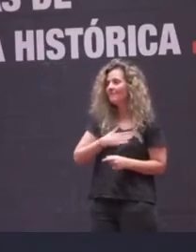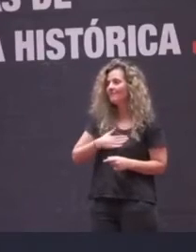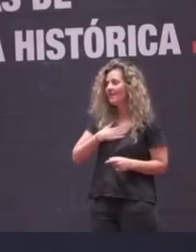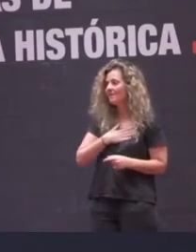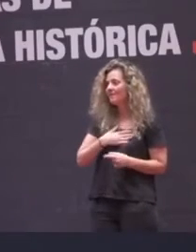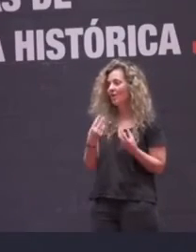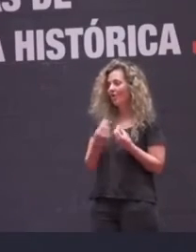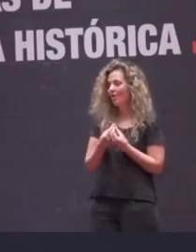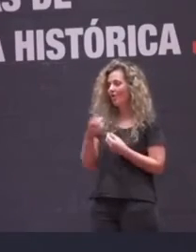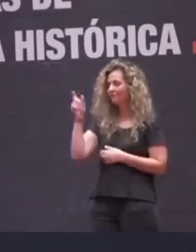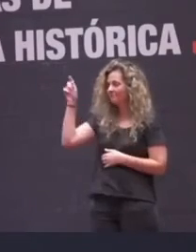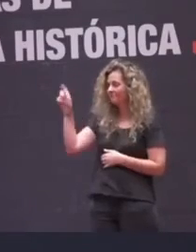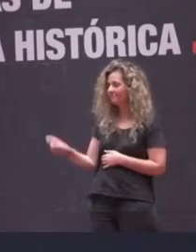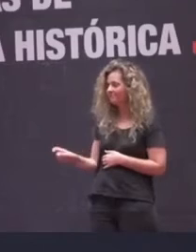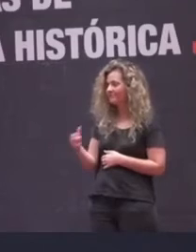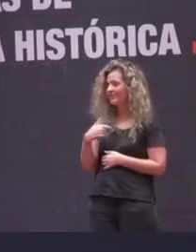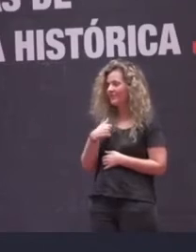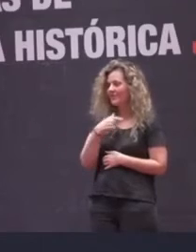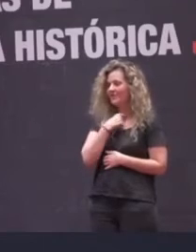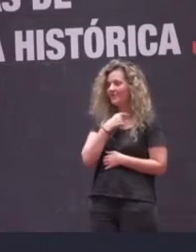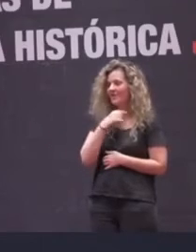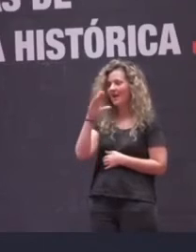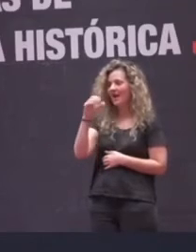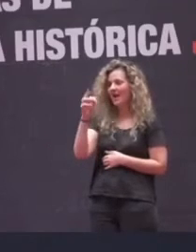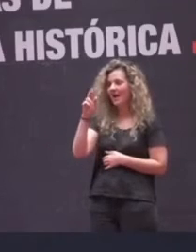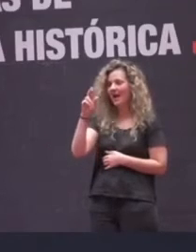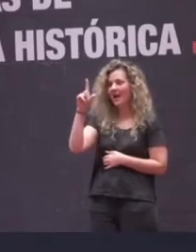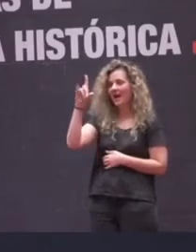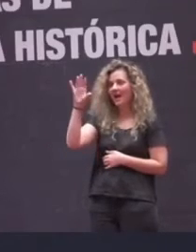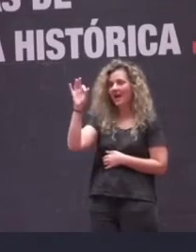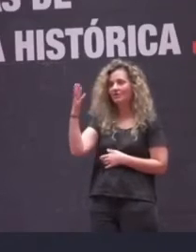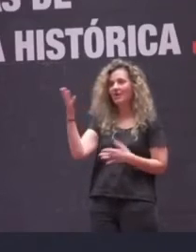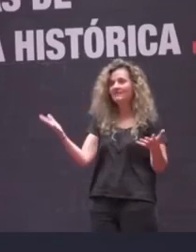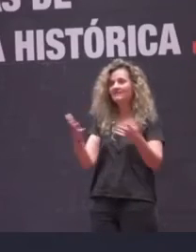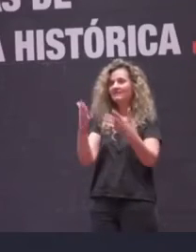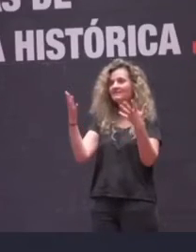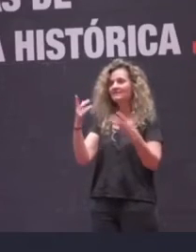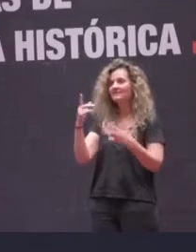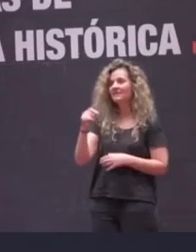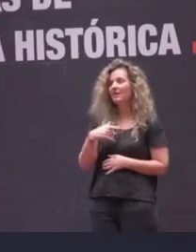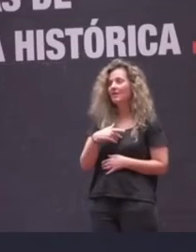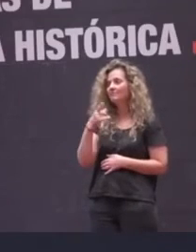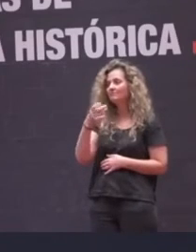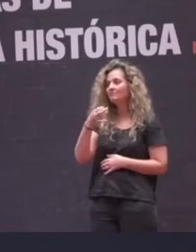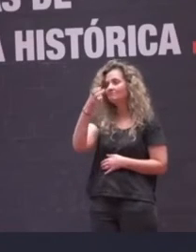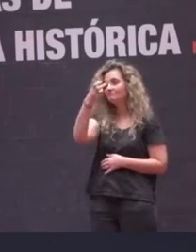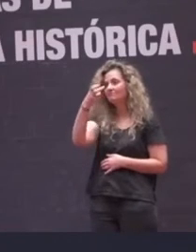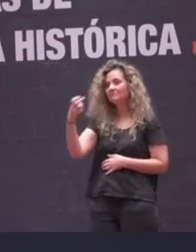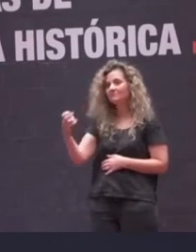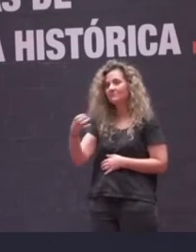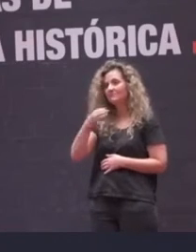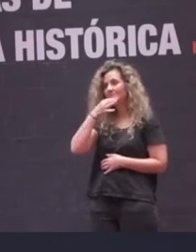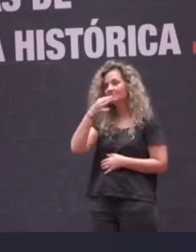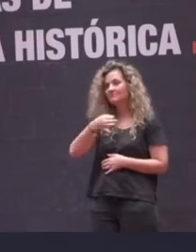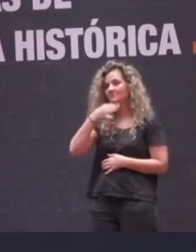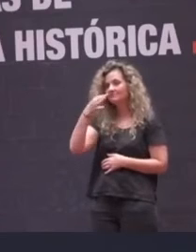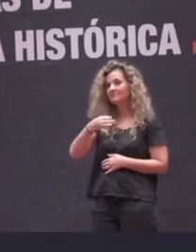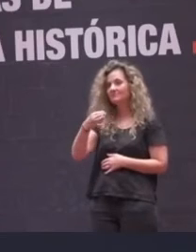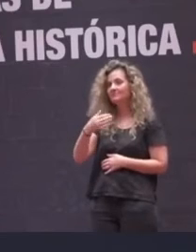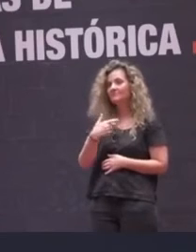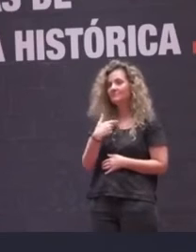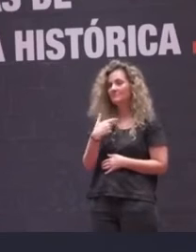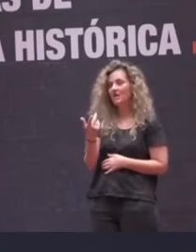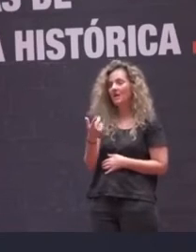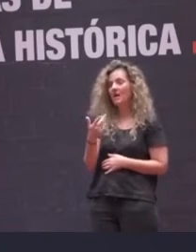con él, nos gustaría que Carlos Babío, se anima, pois fixera unha pequena intervención e a continuación